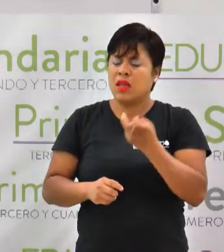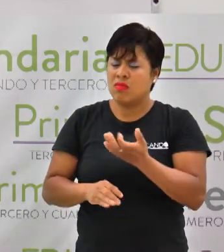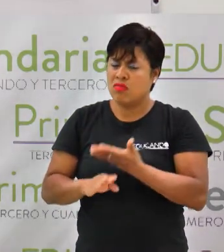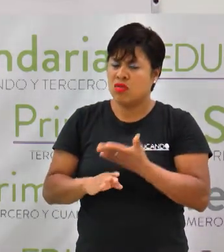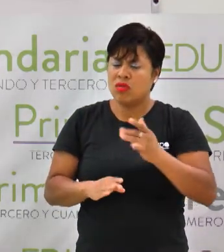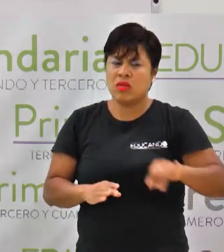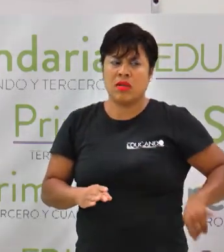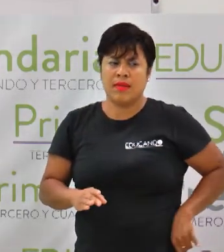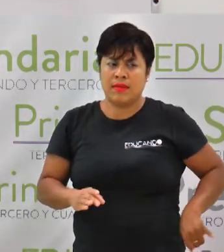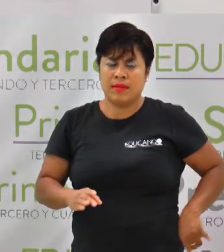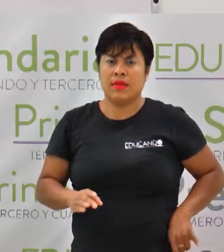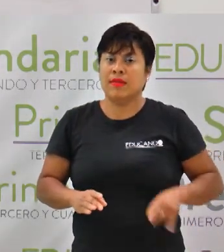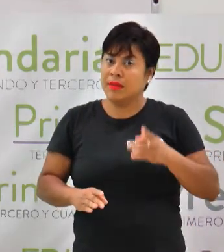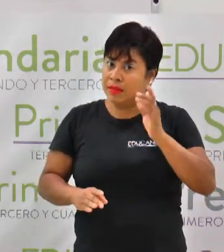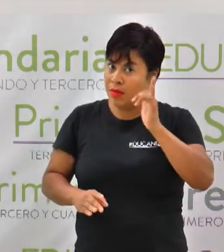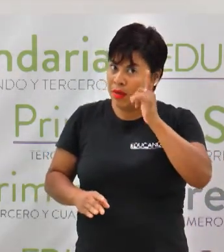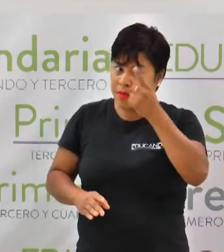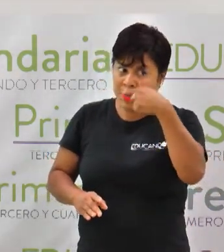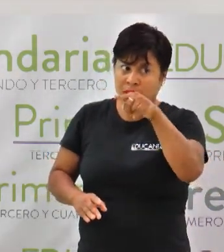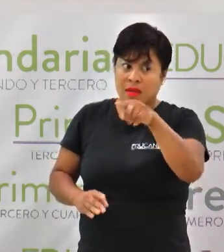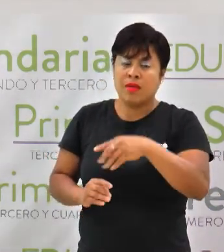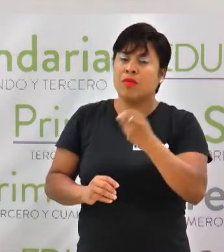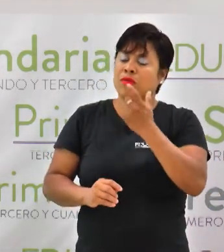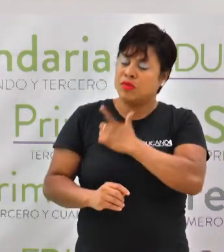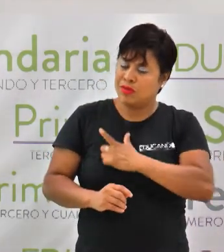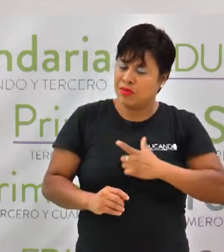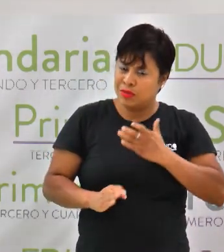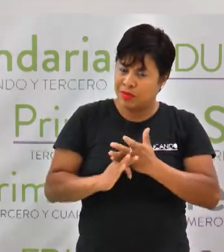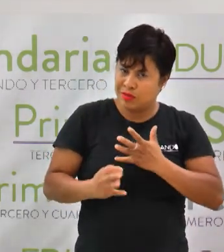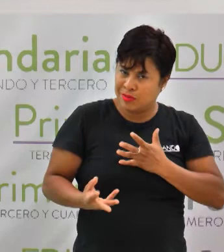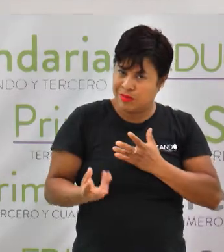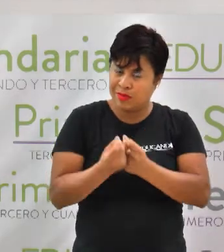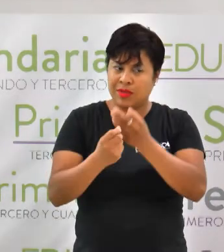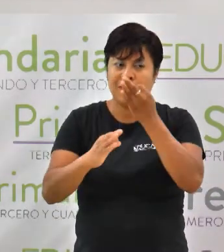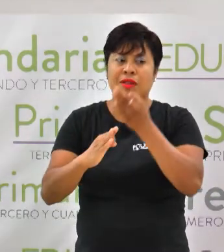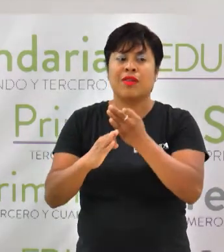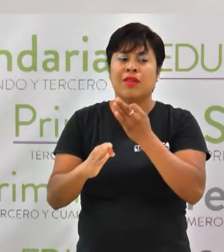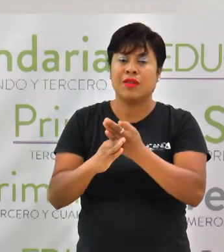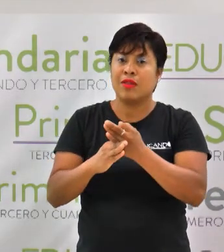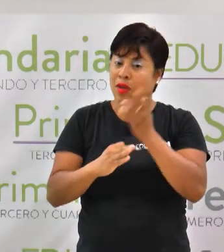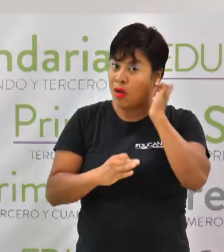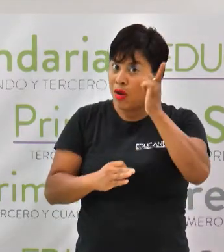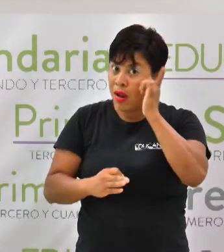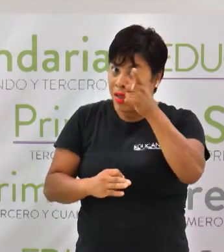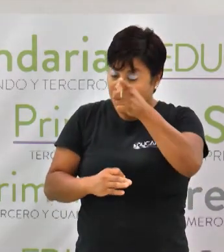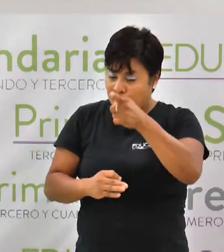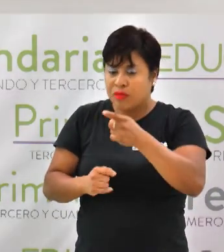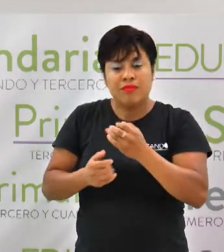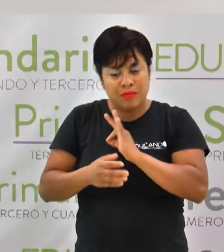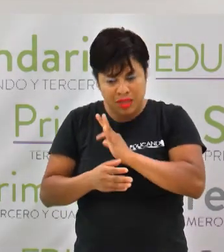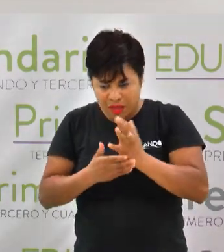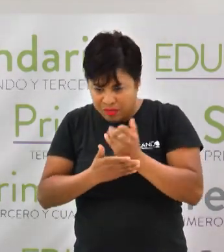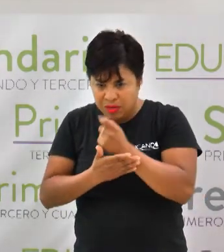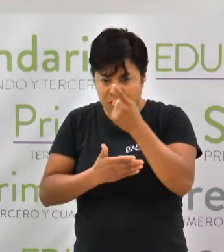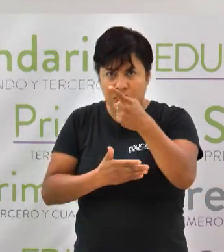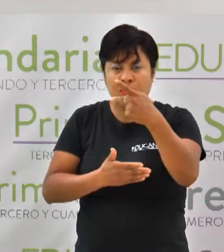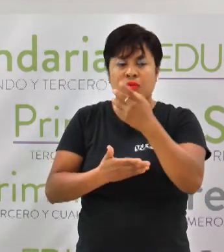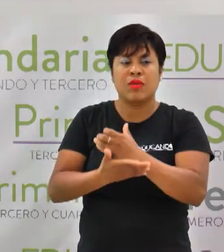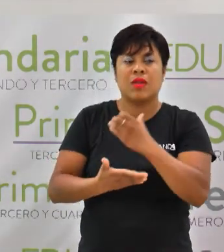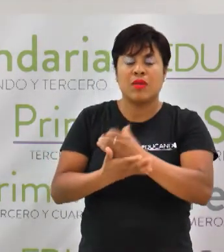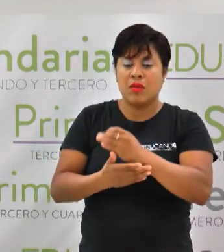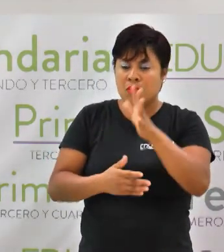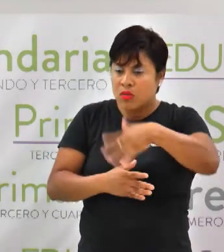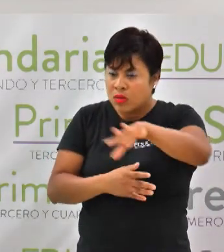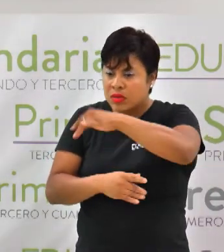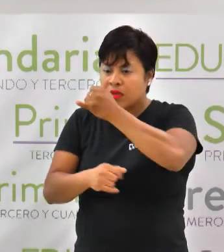súper interesante y yo creo que a ti también. Me ha gustado mucho estar contigo el día de hoy. Espero que con muchas ganas en tu